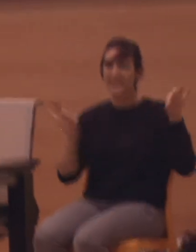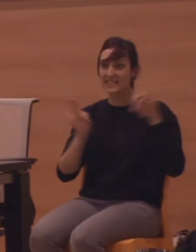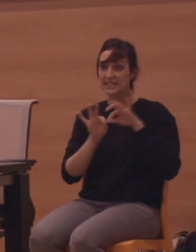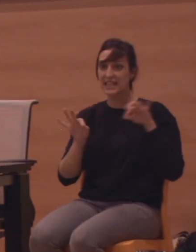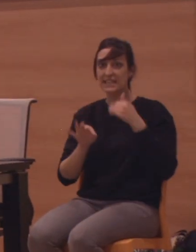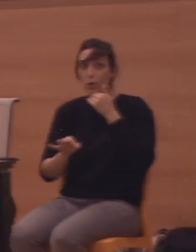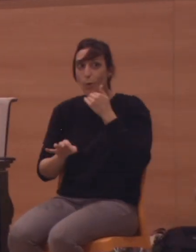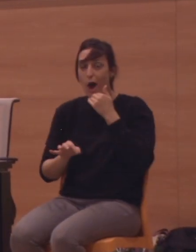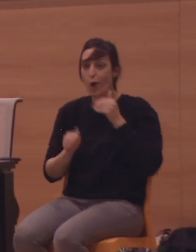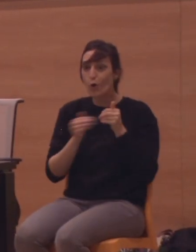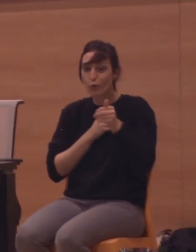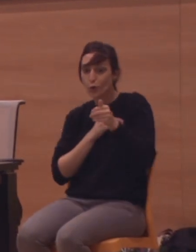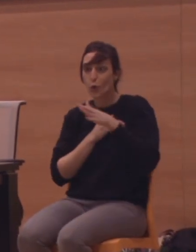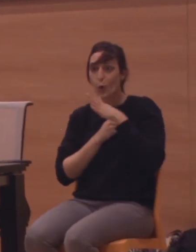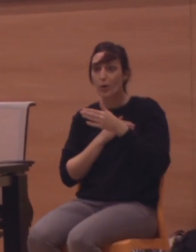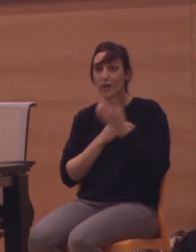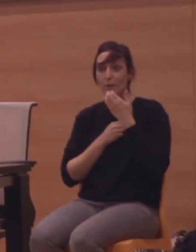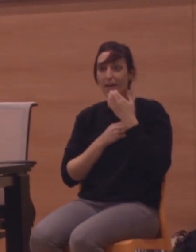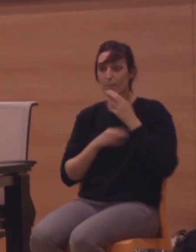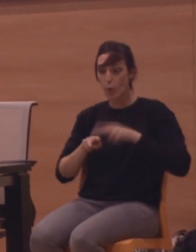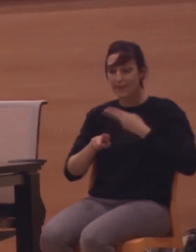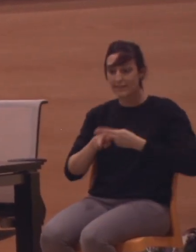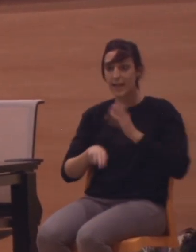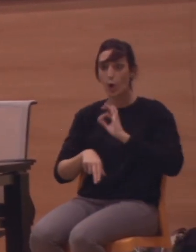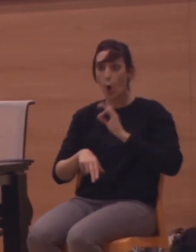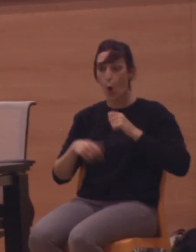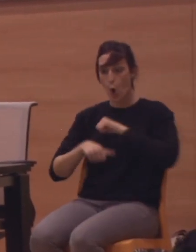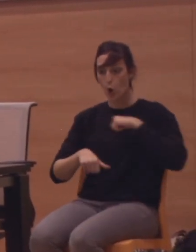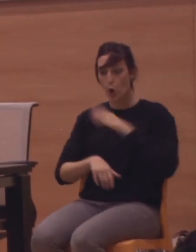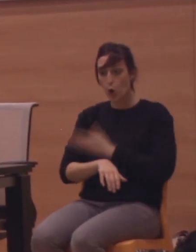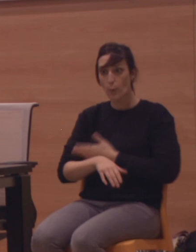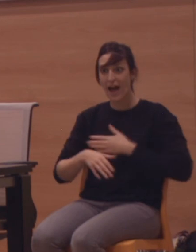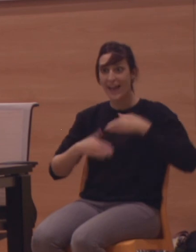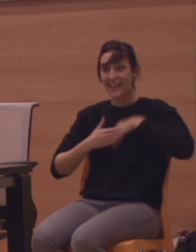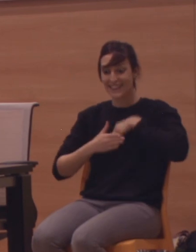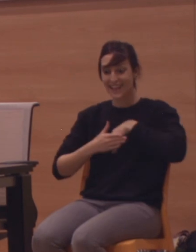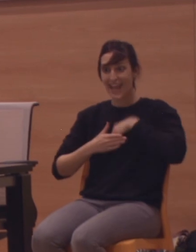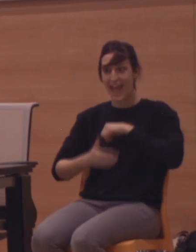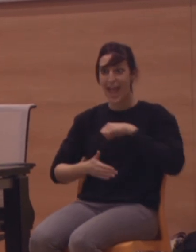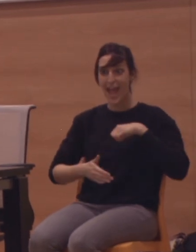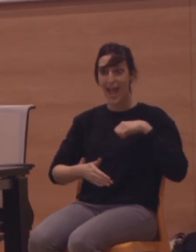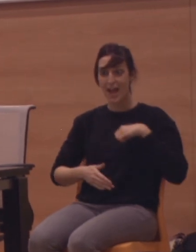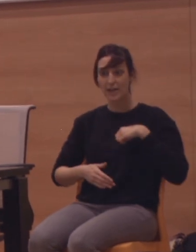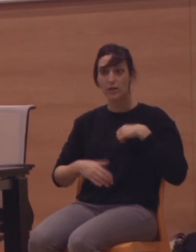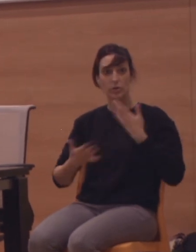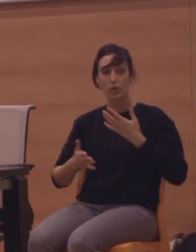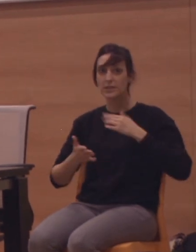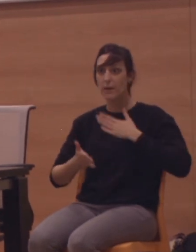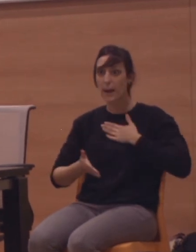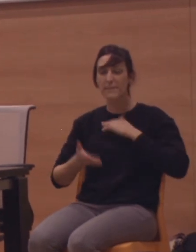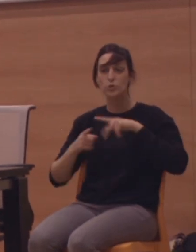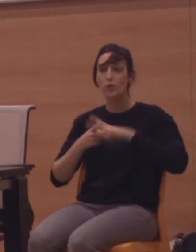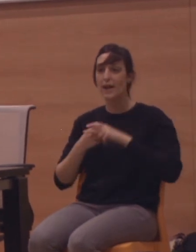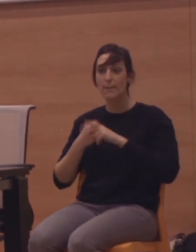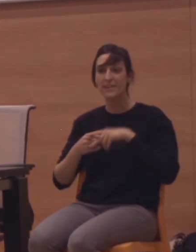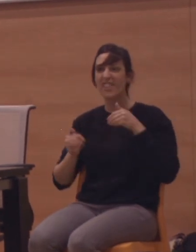sea, poder llevar en un calcetín, en una camiseta o en ropa interior algo que te está tratando, para mí es una herramienta de futuro y muy importante, una